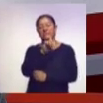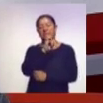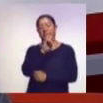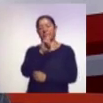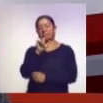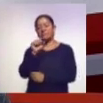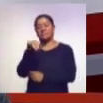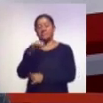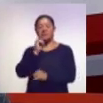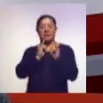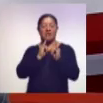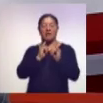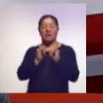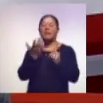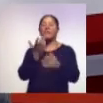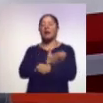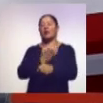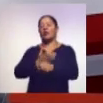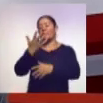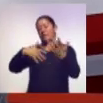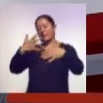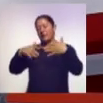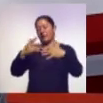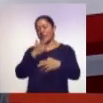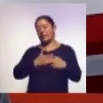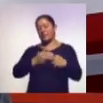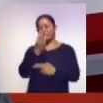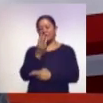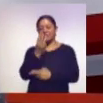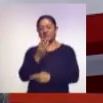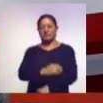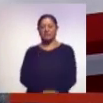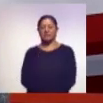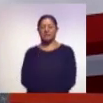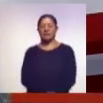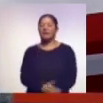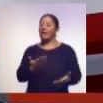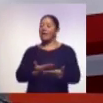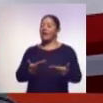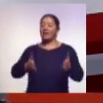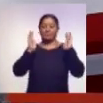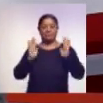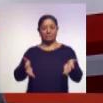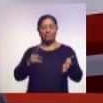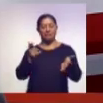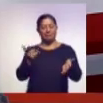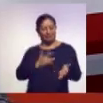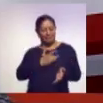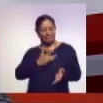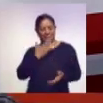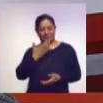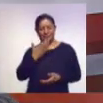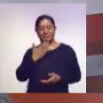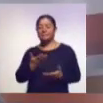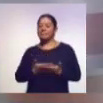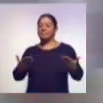mexicana y quien nos va a estar acompañando hasta las 3 de la tarde. Ahora sí, ¿qué le parece? Póngase cómodo porque ahí van las noticias.